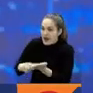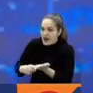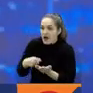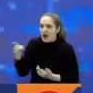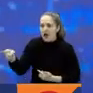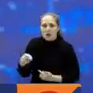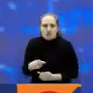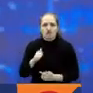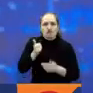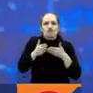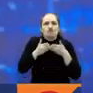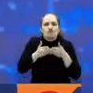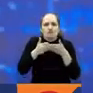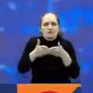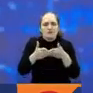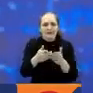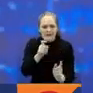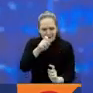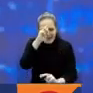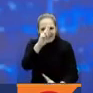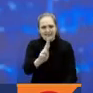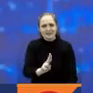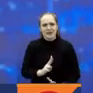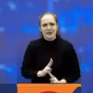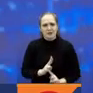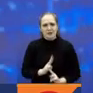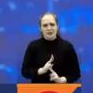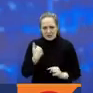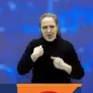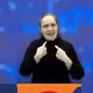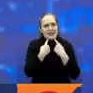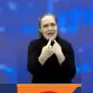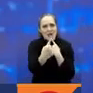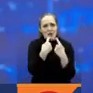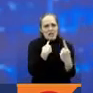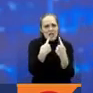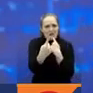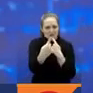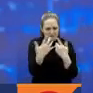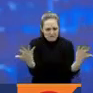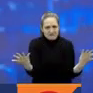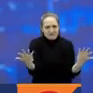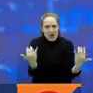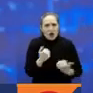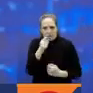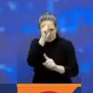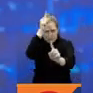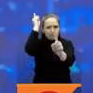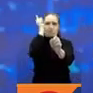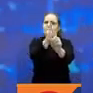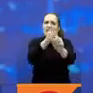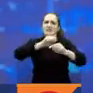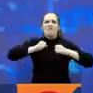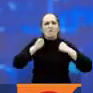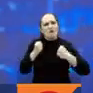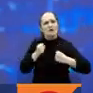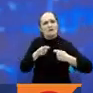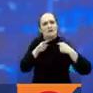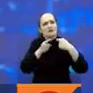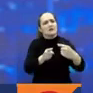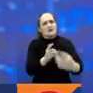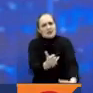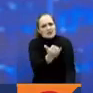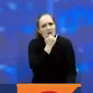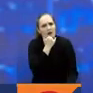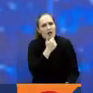respeten. Mantuvimos el diálogo hasta ahora, pero no fue suficiente. Nos vemos obligados a hablar en el lenguaje de la fuerza. Parece ser